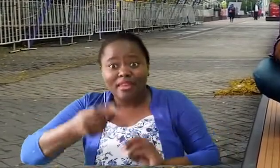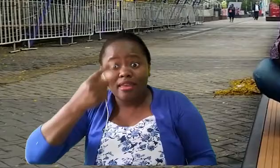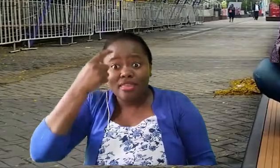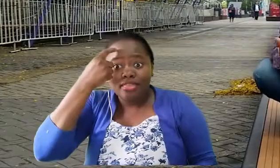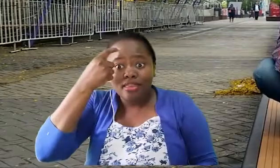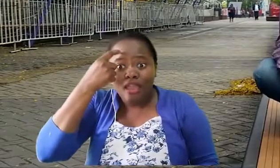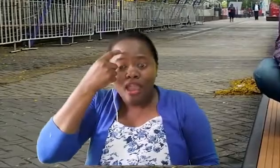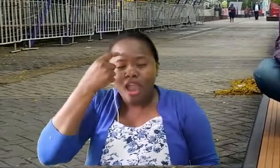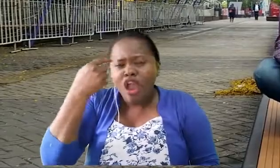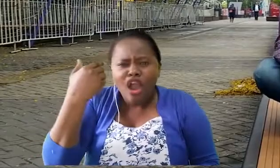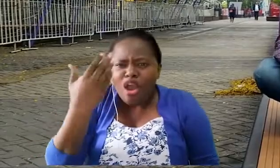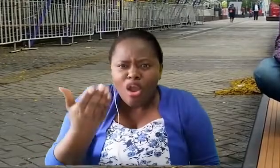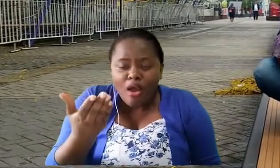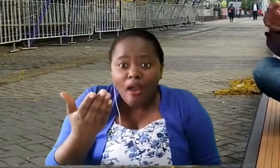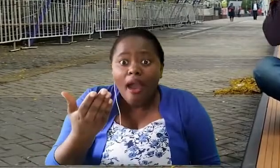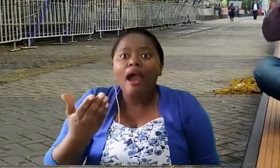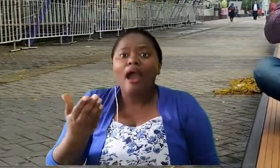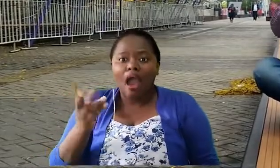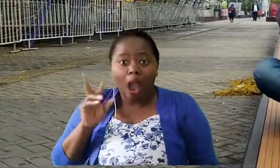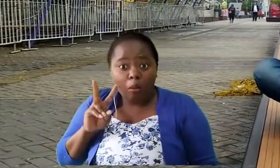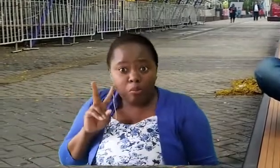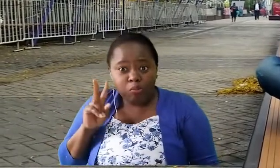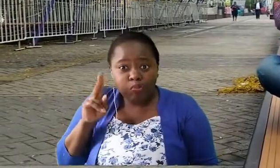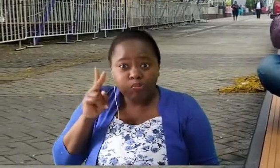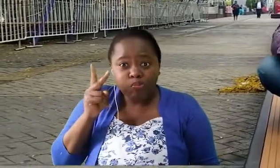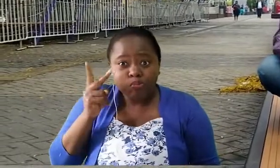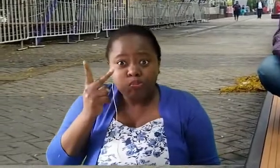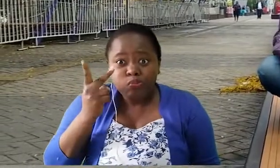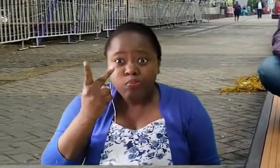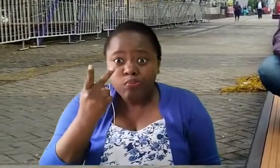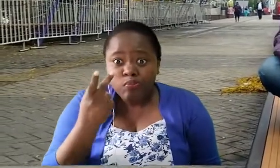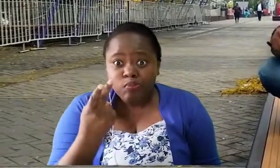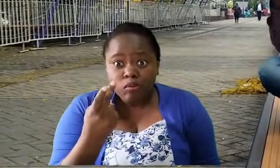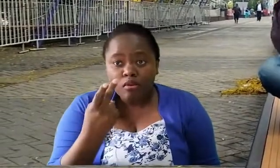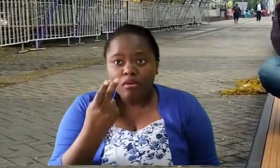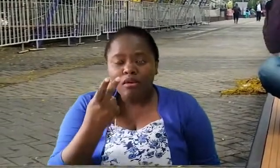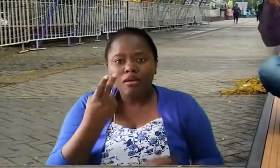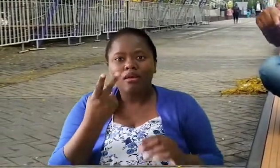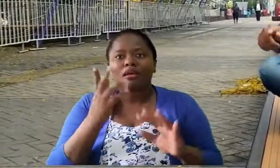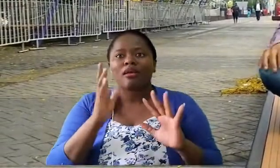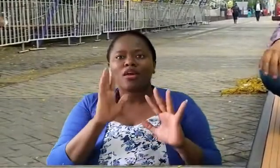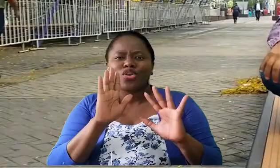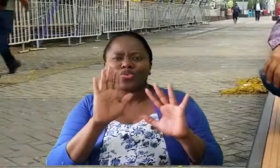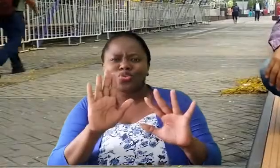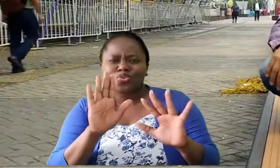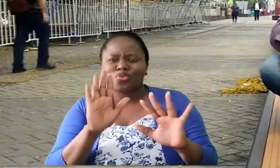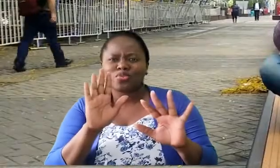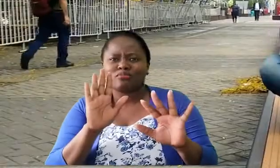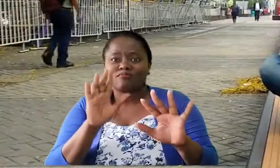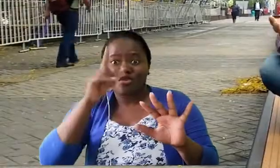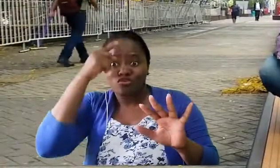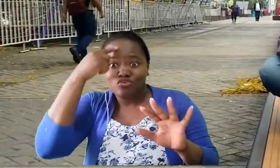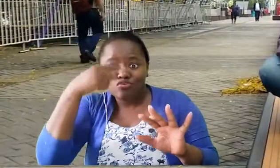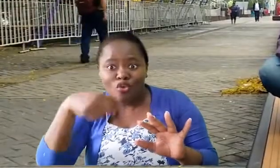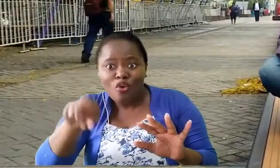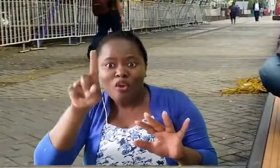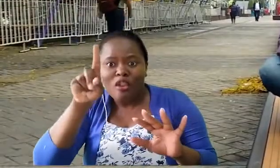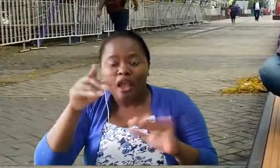en la selección natural y en esas variaciones aleatorias hay un diseñador inteligente, es